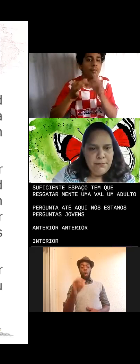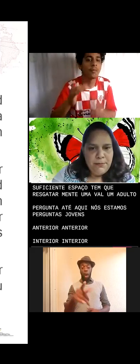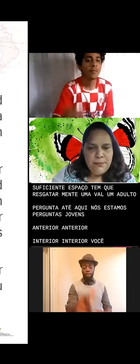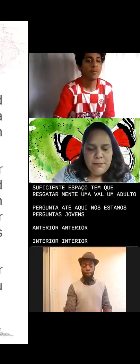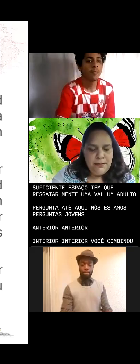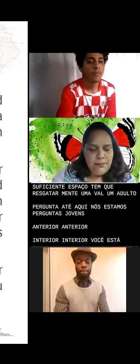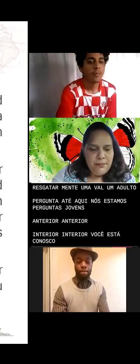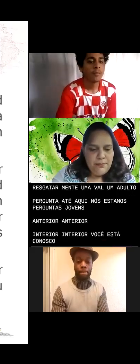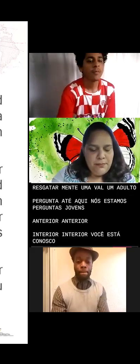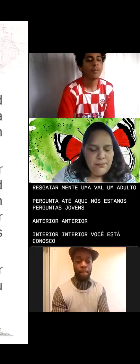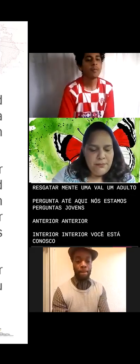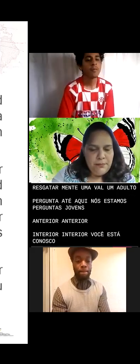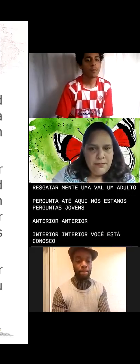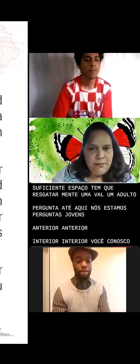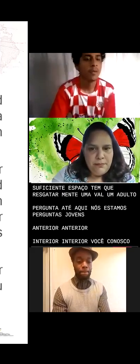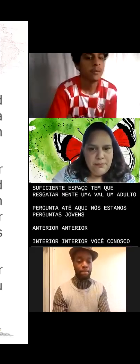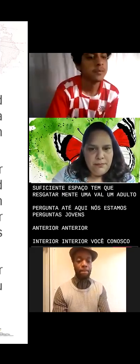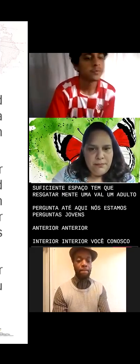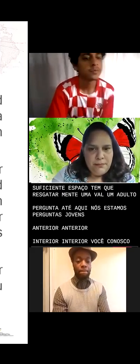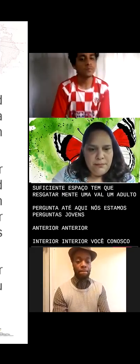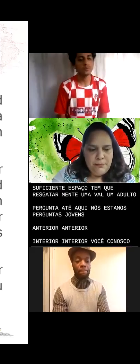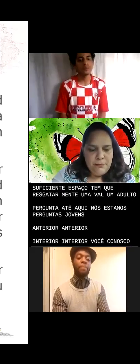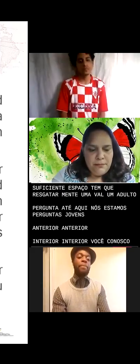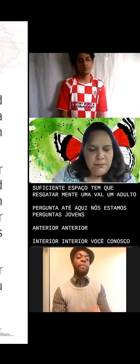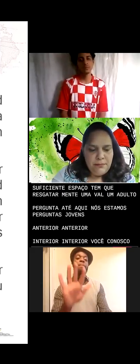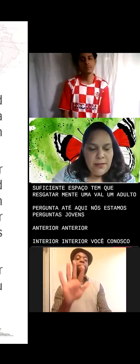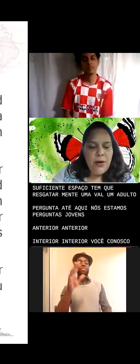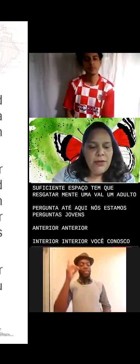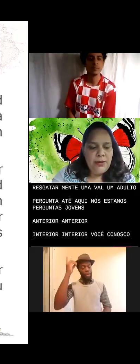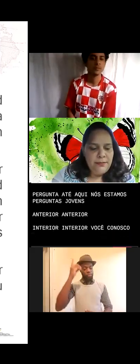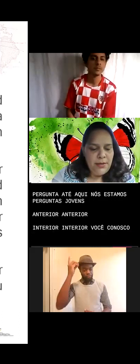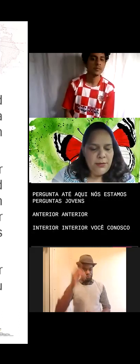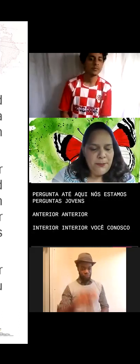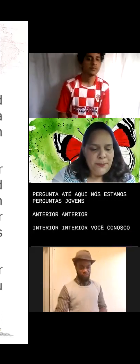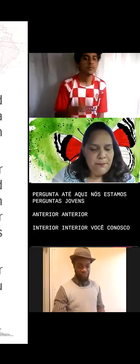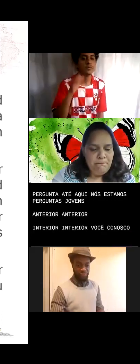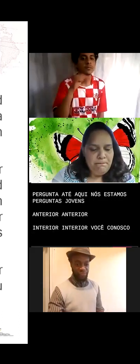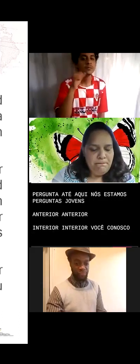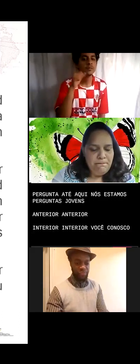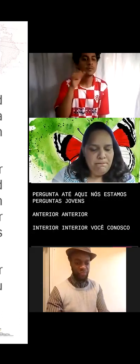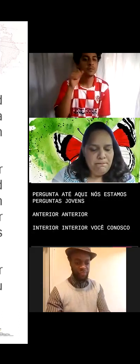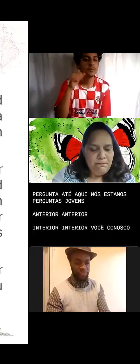Sí, Darío está haciendo conexión con su intérprete. Ah, ok, perdón.